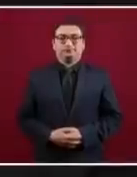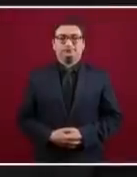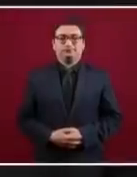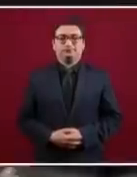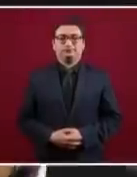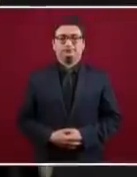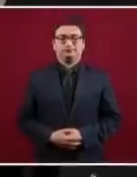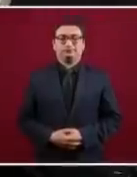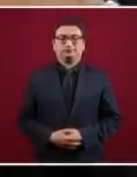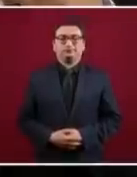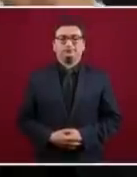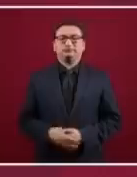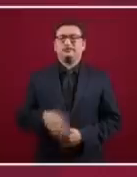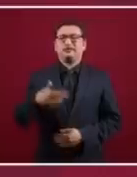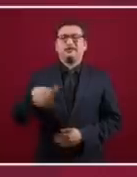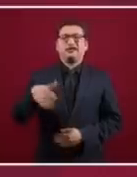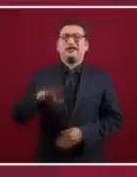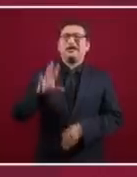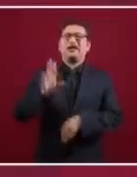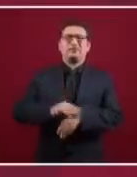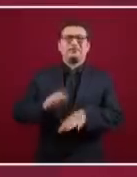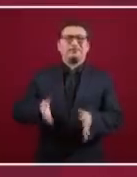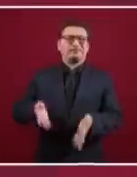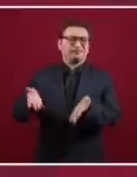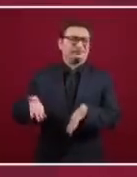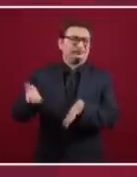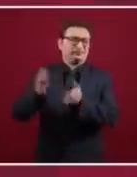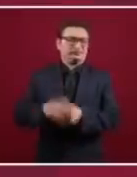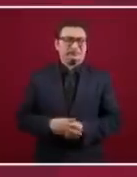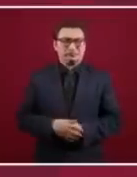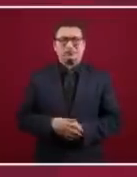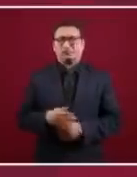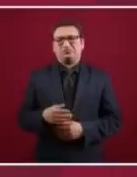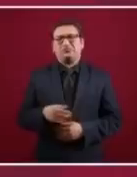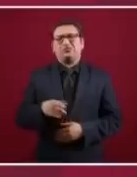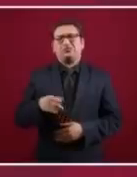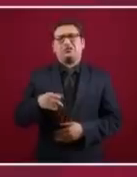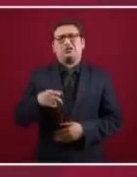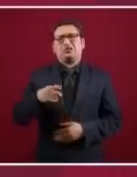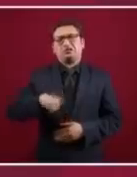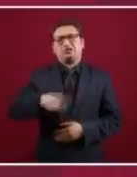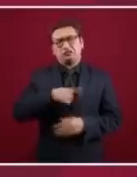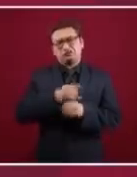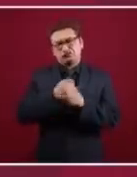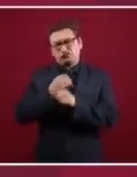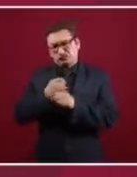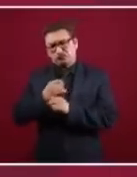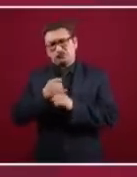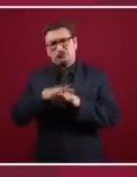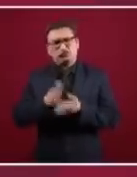podían nos concedían y estar de acuerdo en nuestro diagnóstico